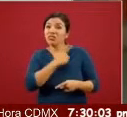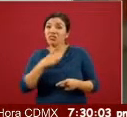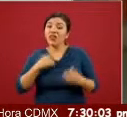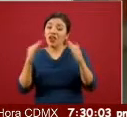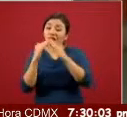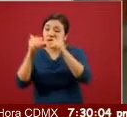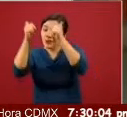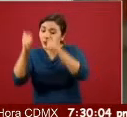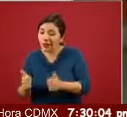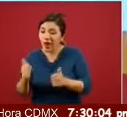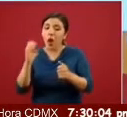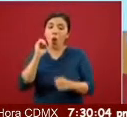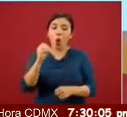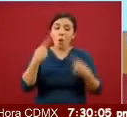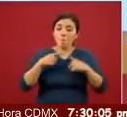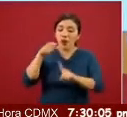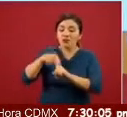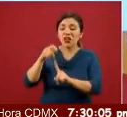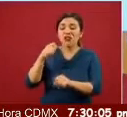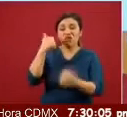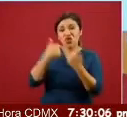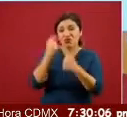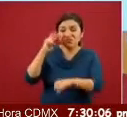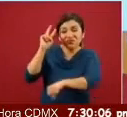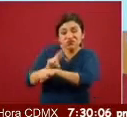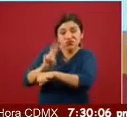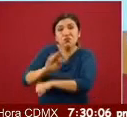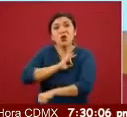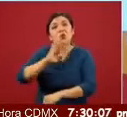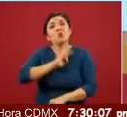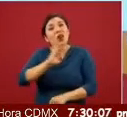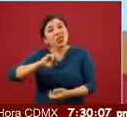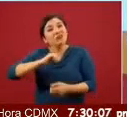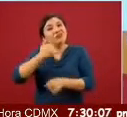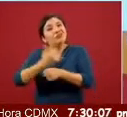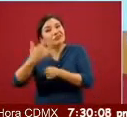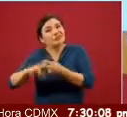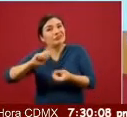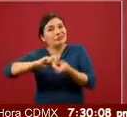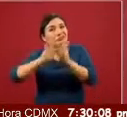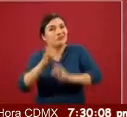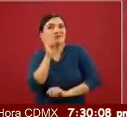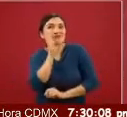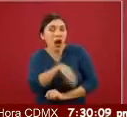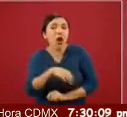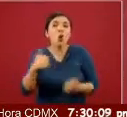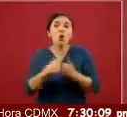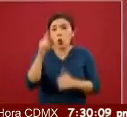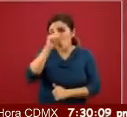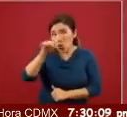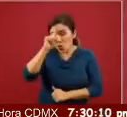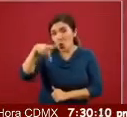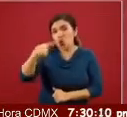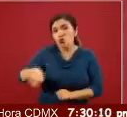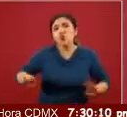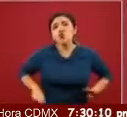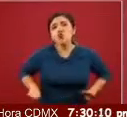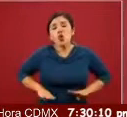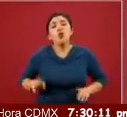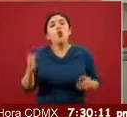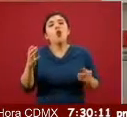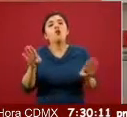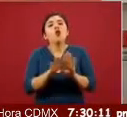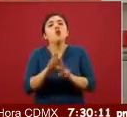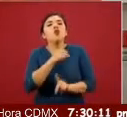esté en una vigilancia particular porque tiene riesgo de complicarse, darle una recomendación sobre los hábitos